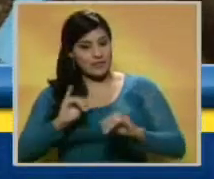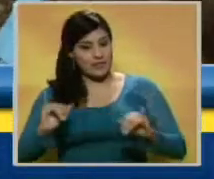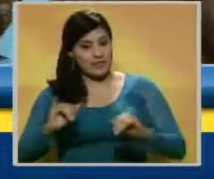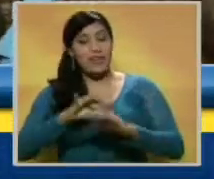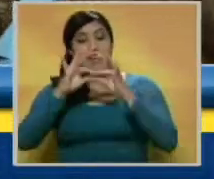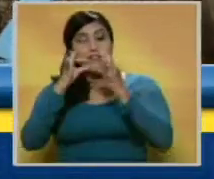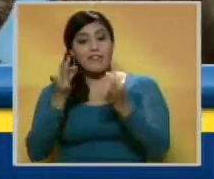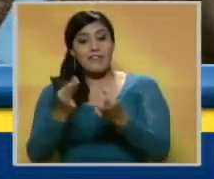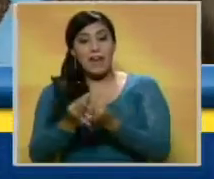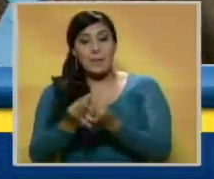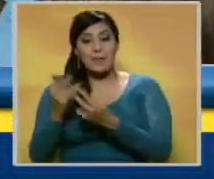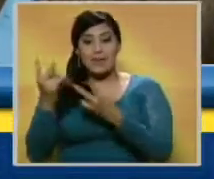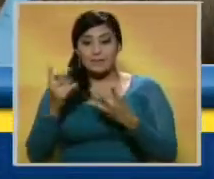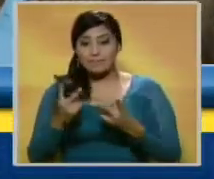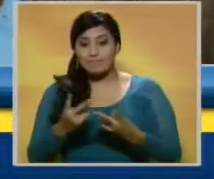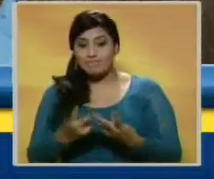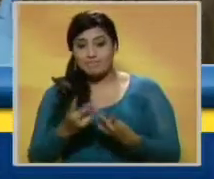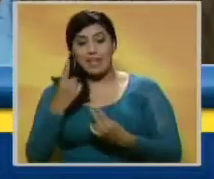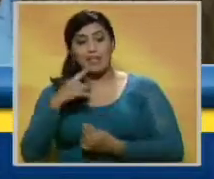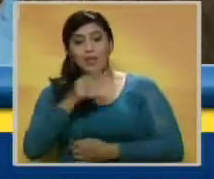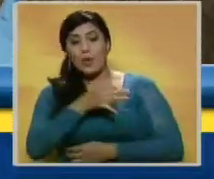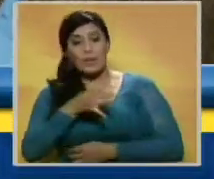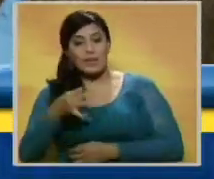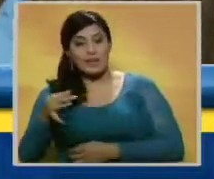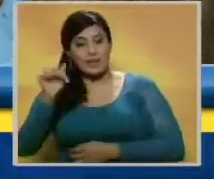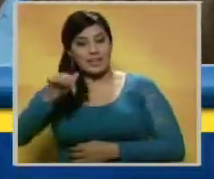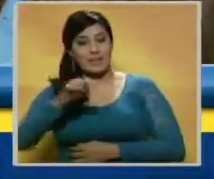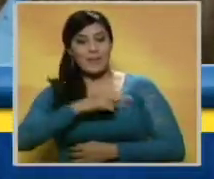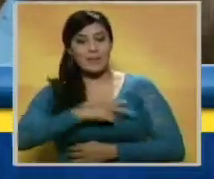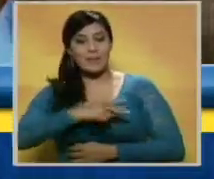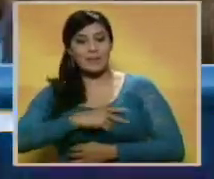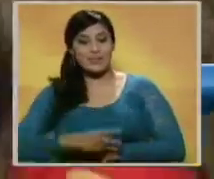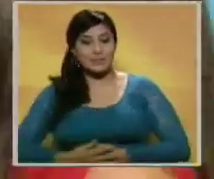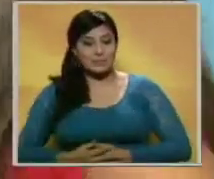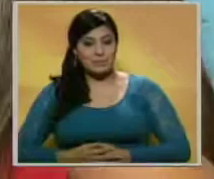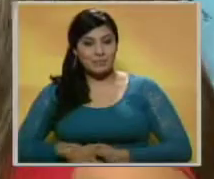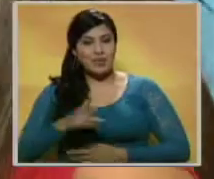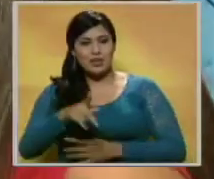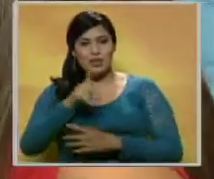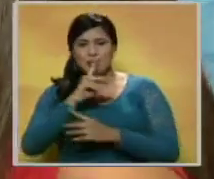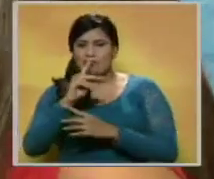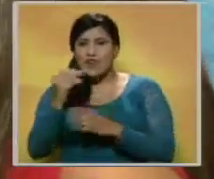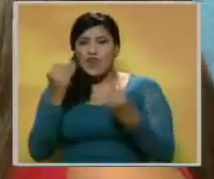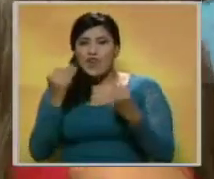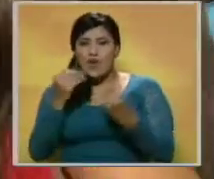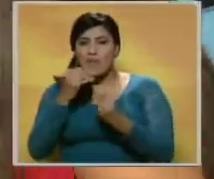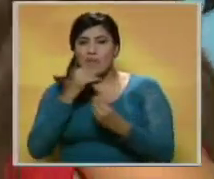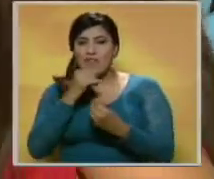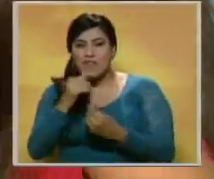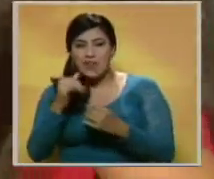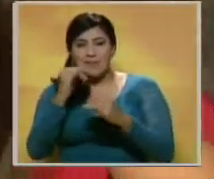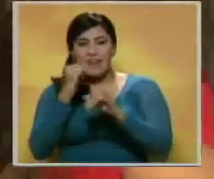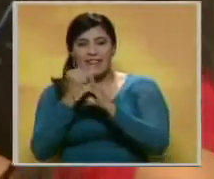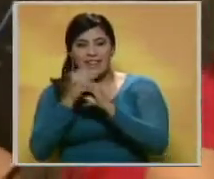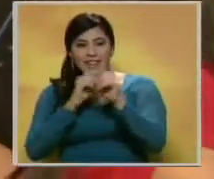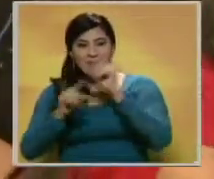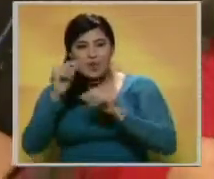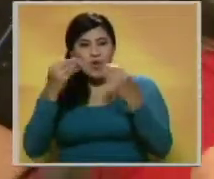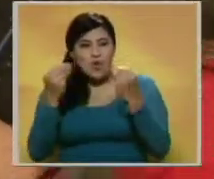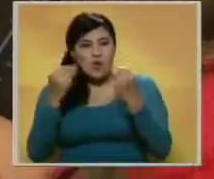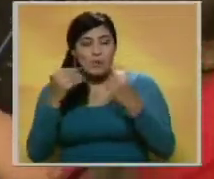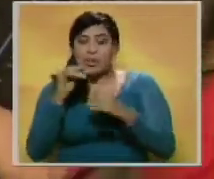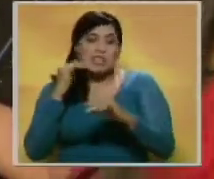la familia que nos ha recibido excelentemente aquí en Venevisión. ¿Cómo sale hoy ese NotiWeb si todos están rumbeando?